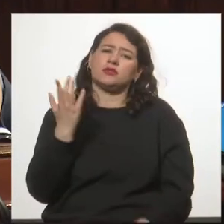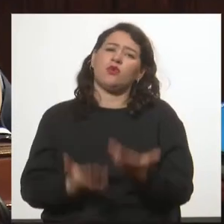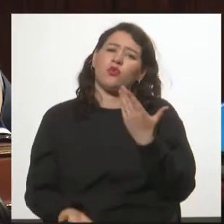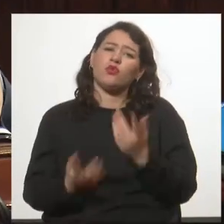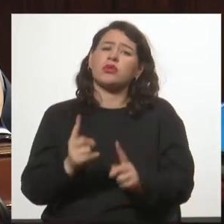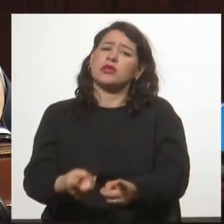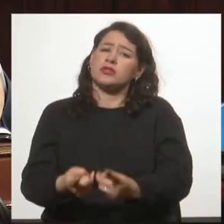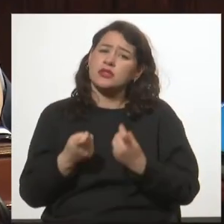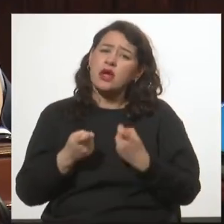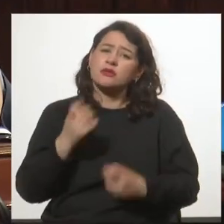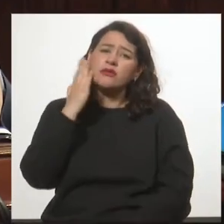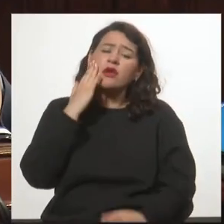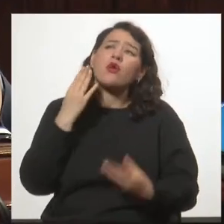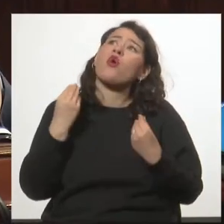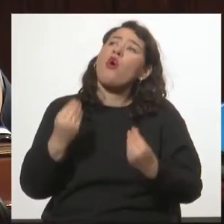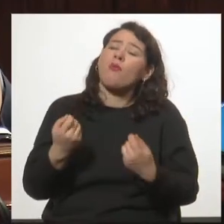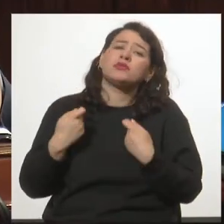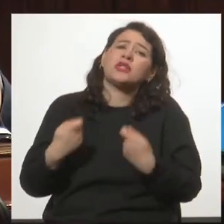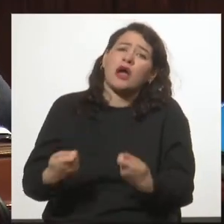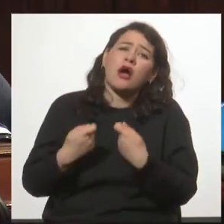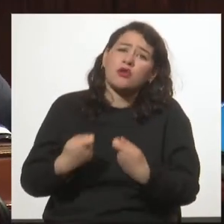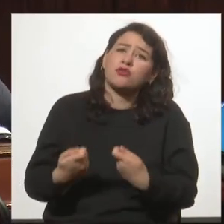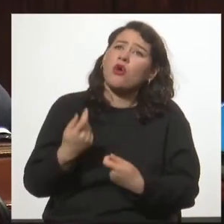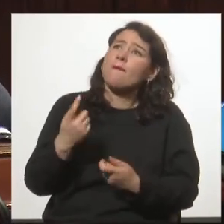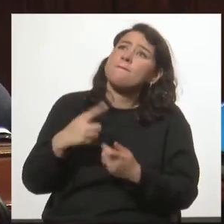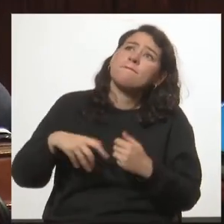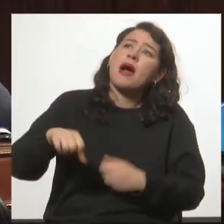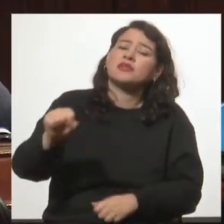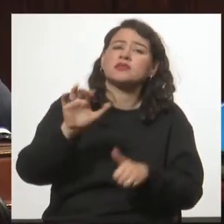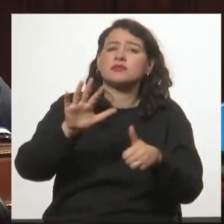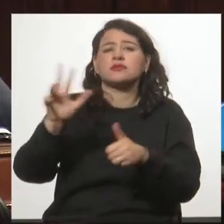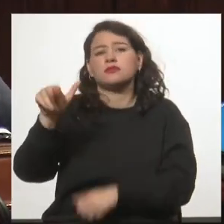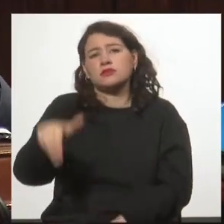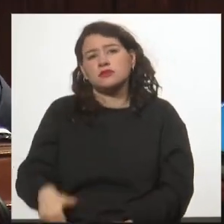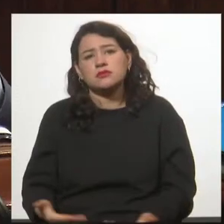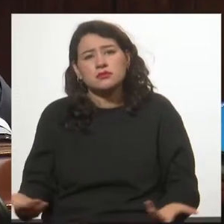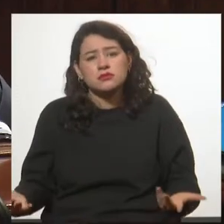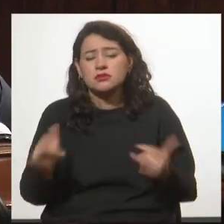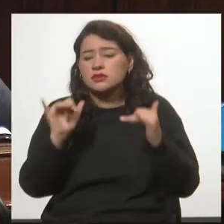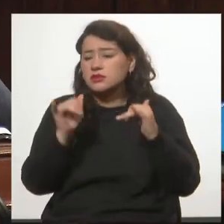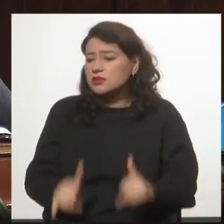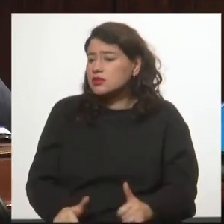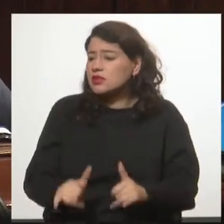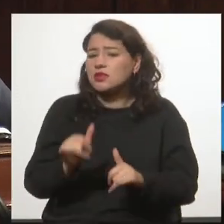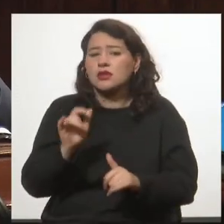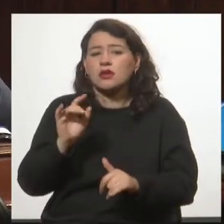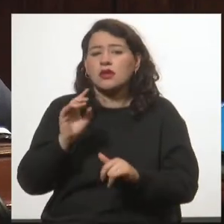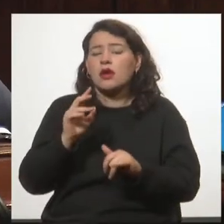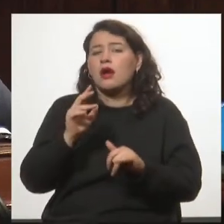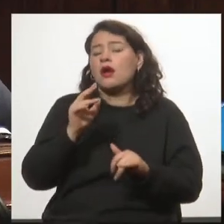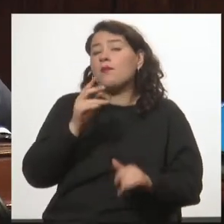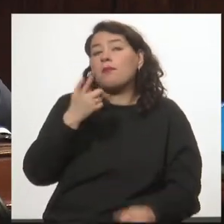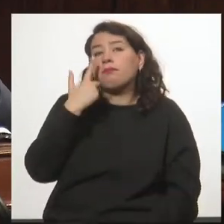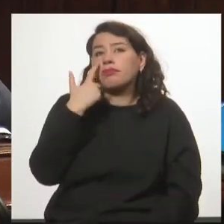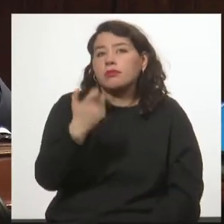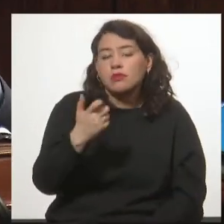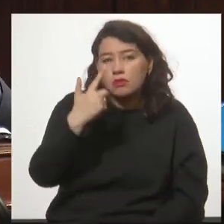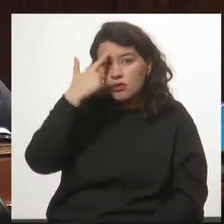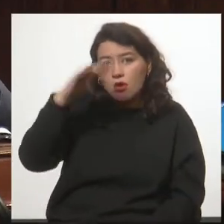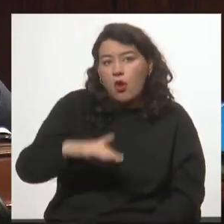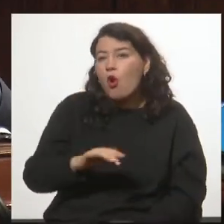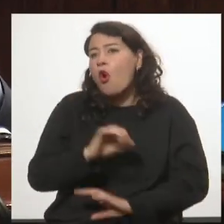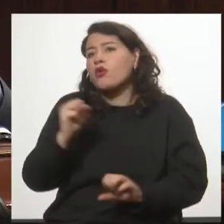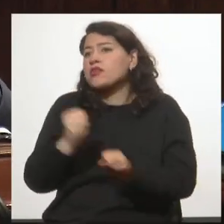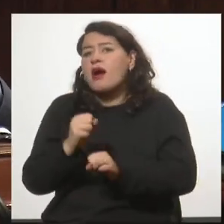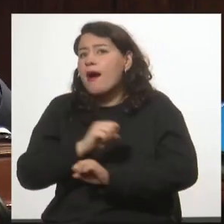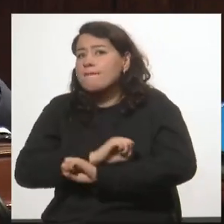saber cómo se gastó tanto de más sin saber si fue por omisión ineptitud